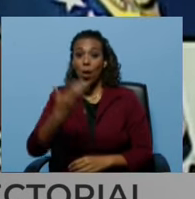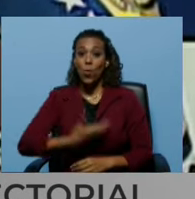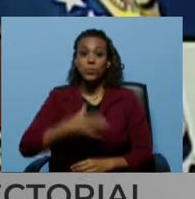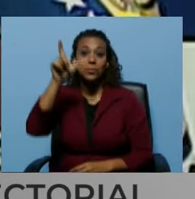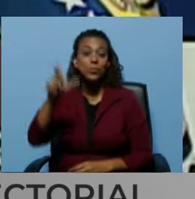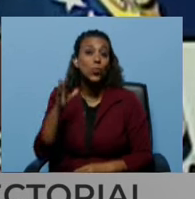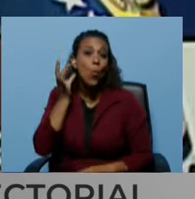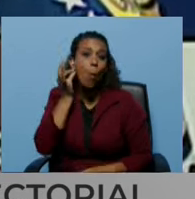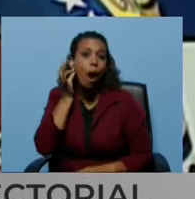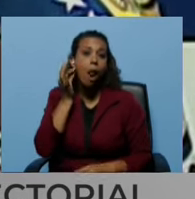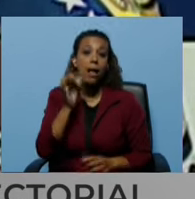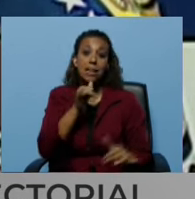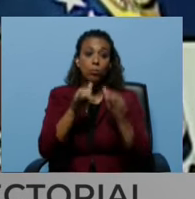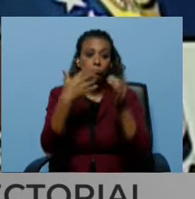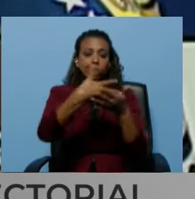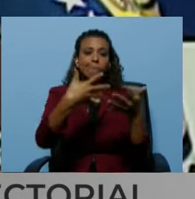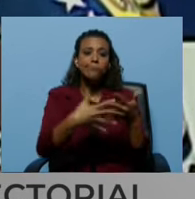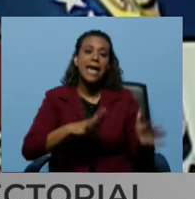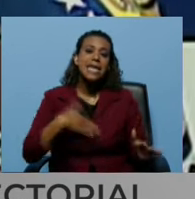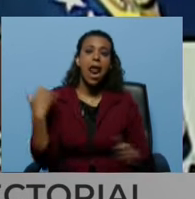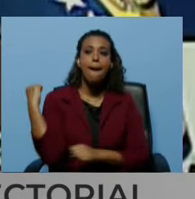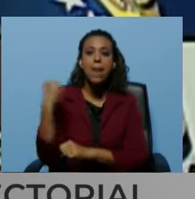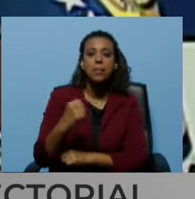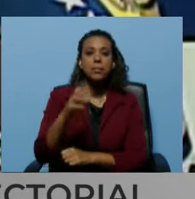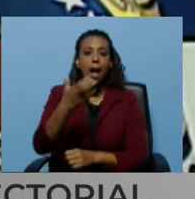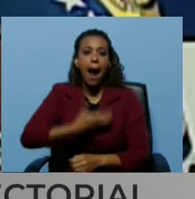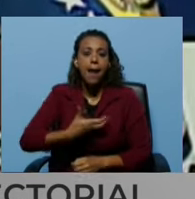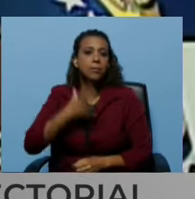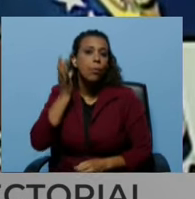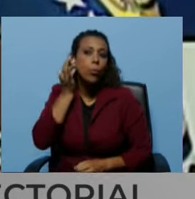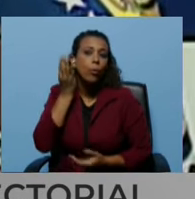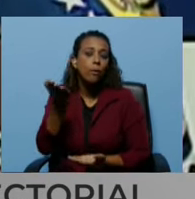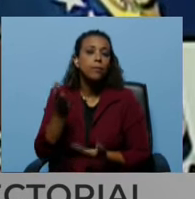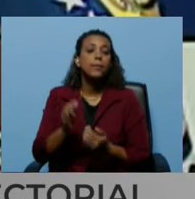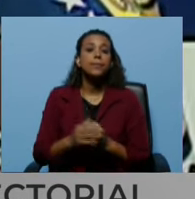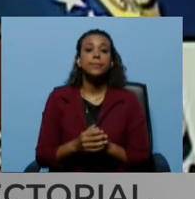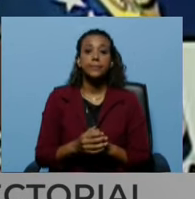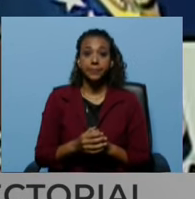referido textualmente. Para más decir, es una alcaldesa